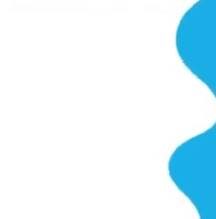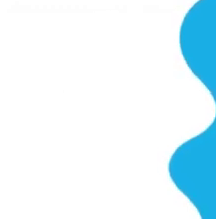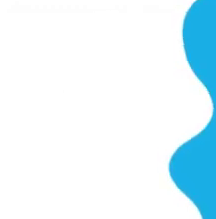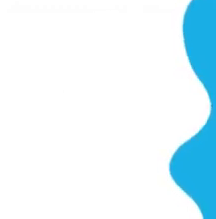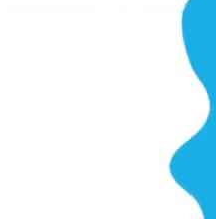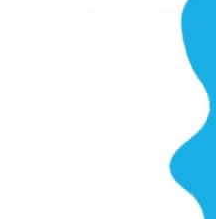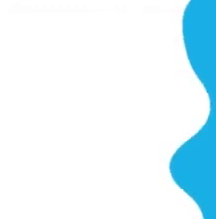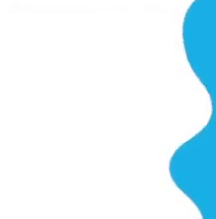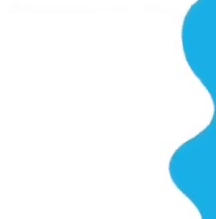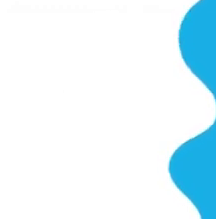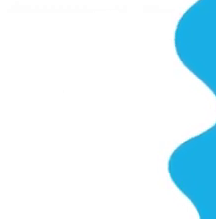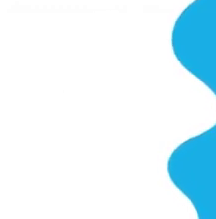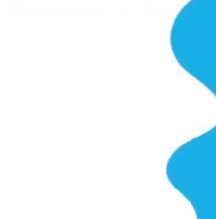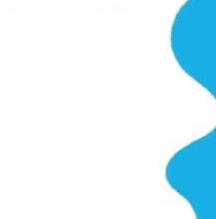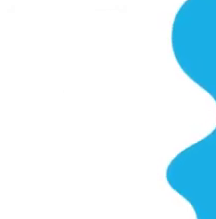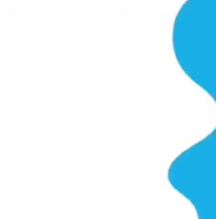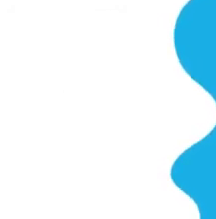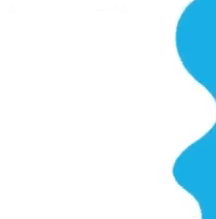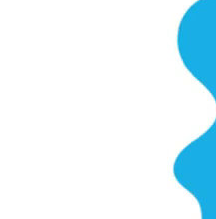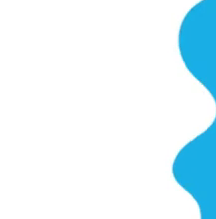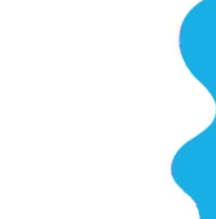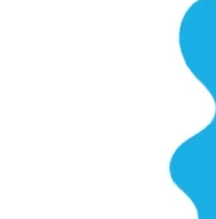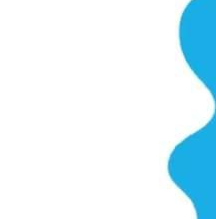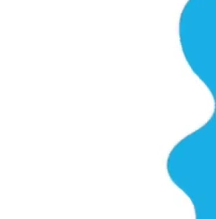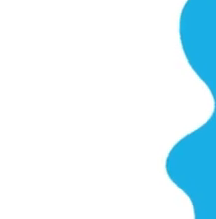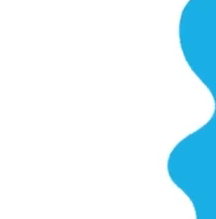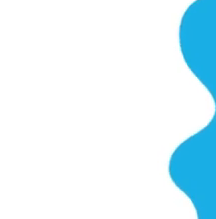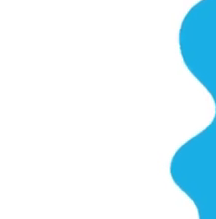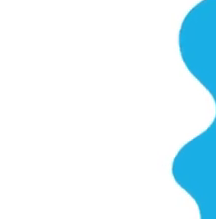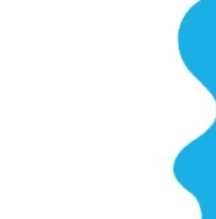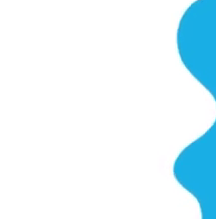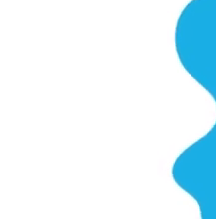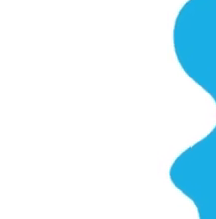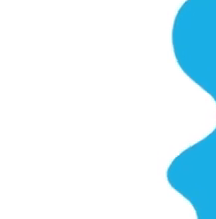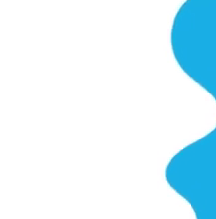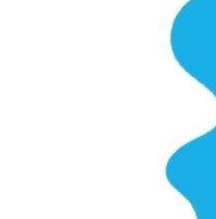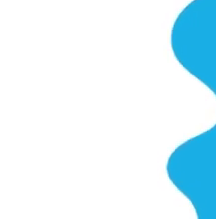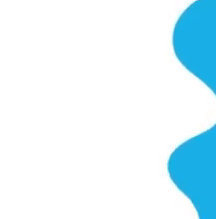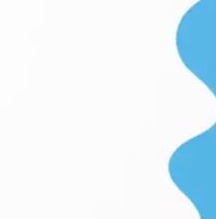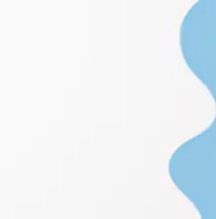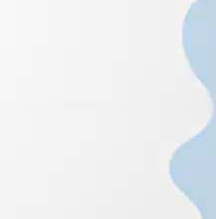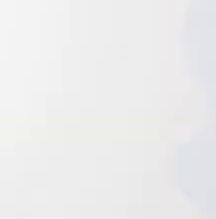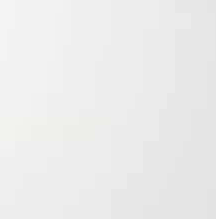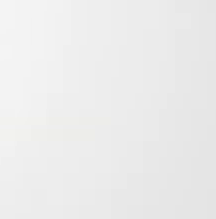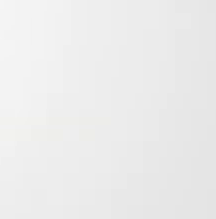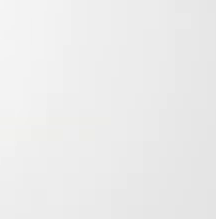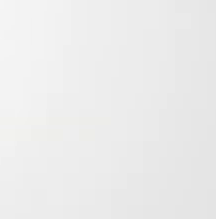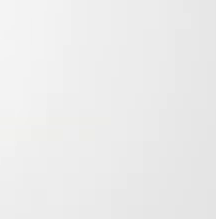aprendeencasa.cep.gov.mx.